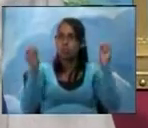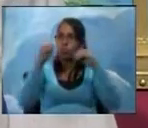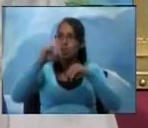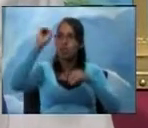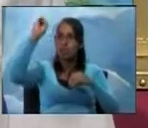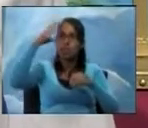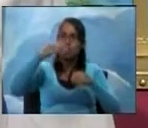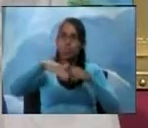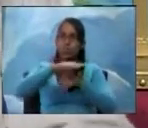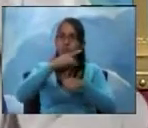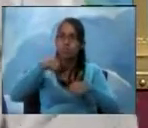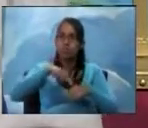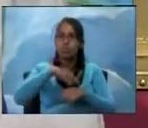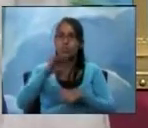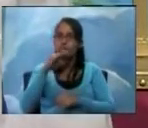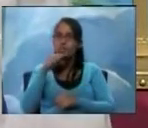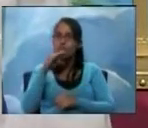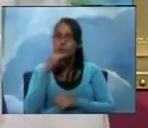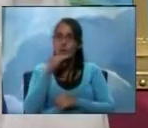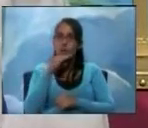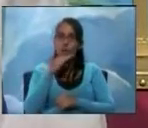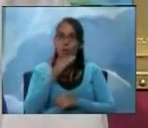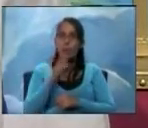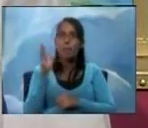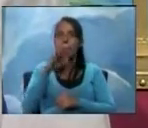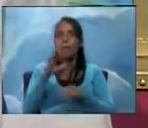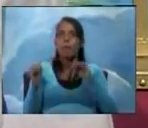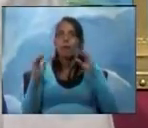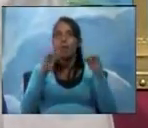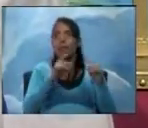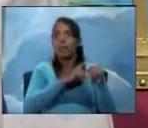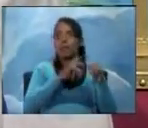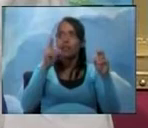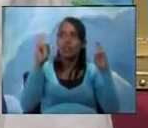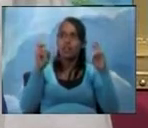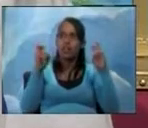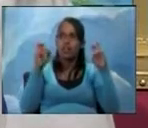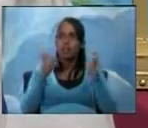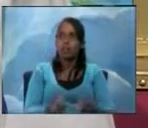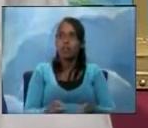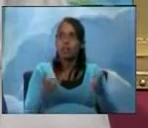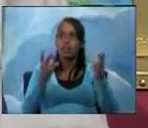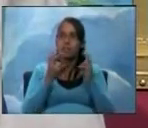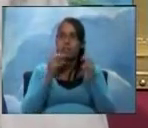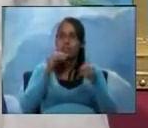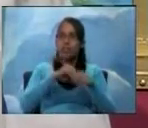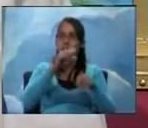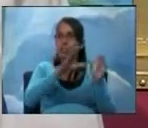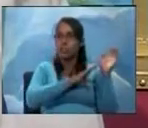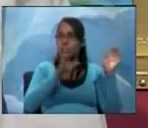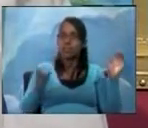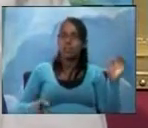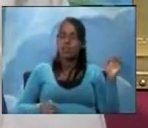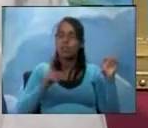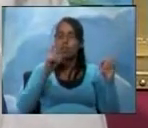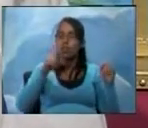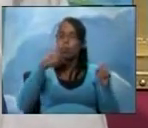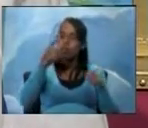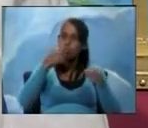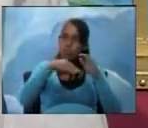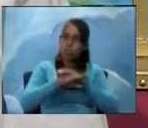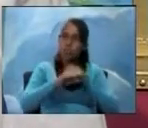vuestro enojo. Estamos hablando de la nueva vida en Cristo. Cuando uno baja las